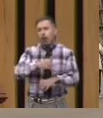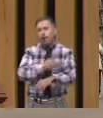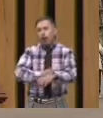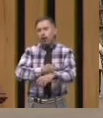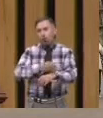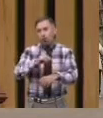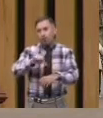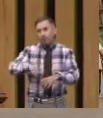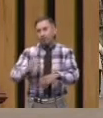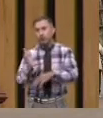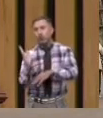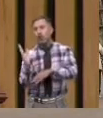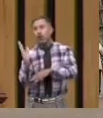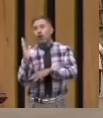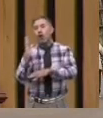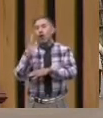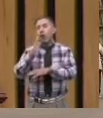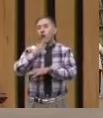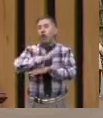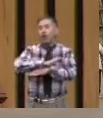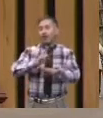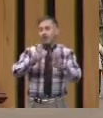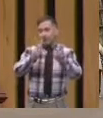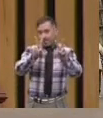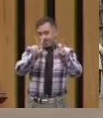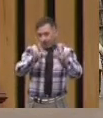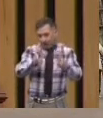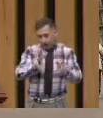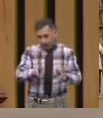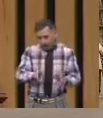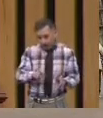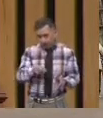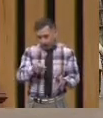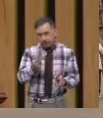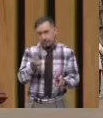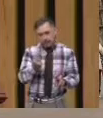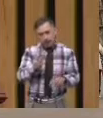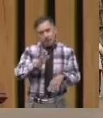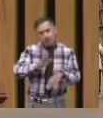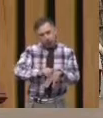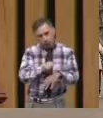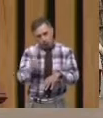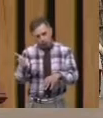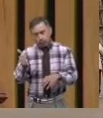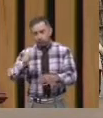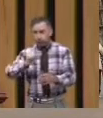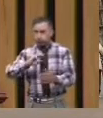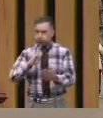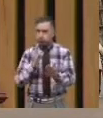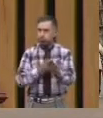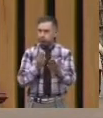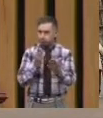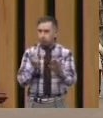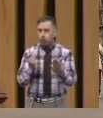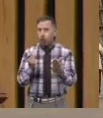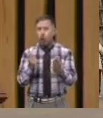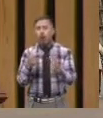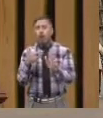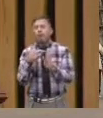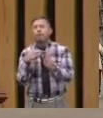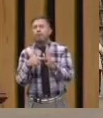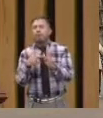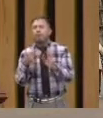día de hoy, también tendrían que haberse aplicado una sanción adicional por la afectación al principio de equidad, porque